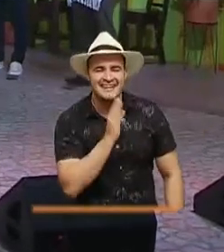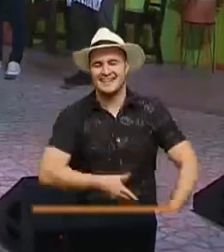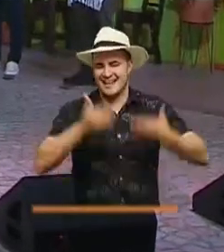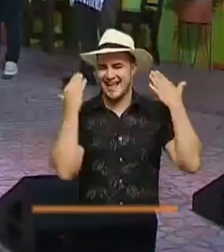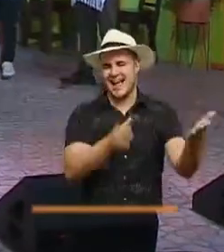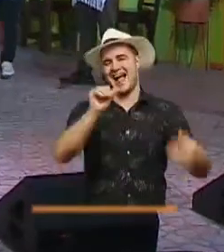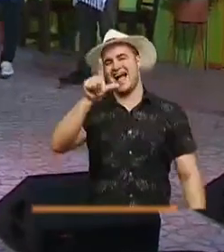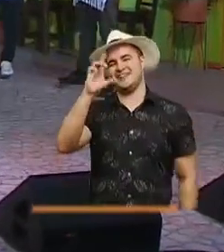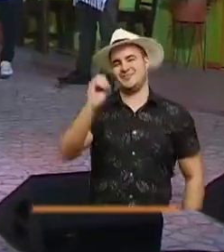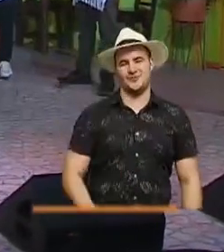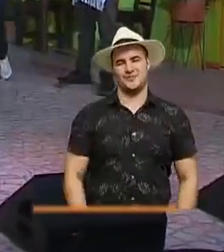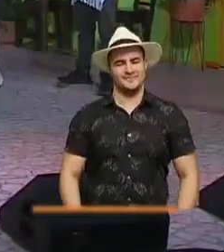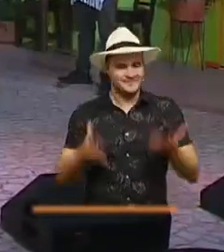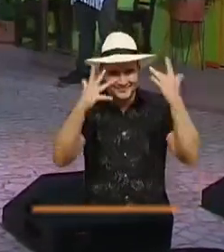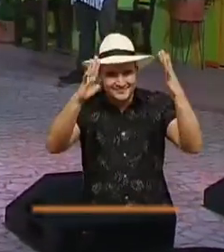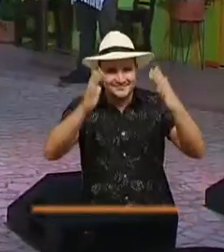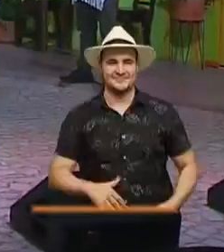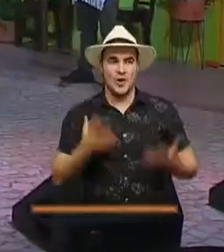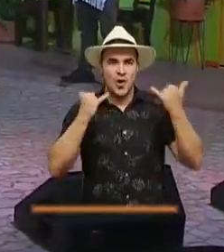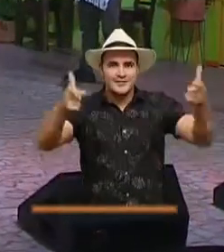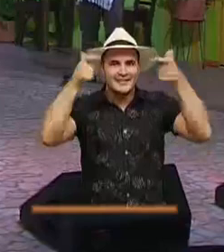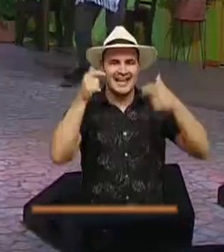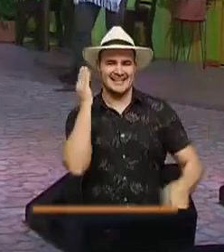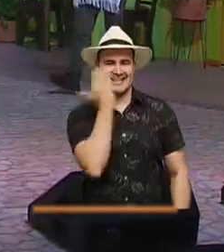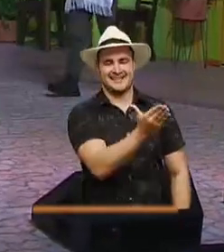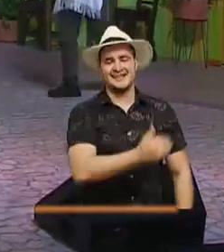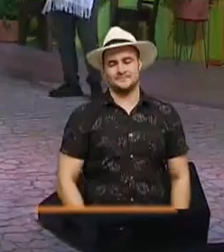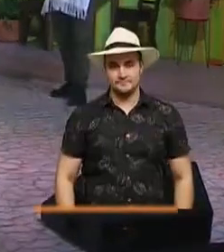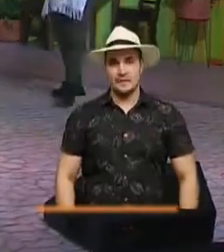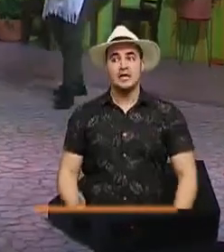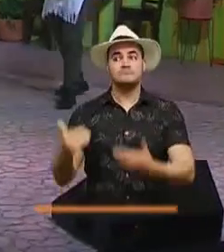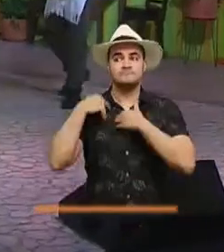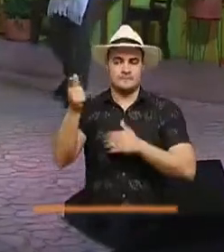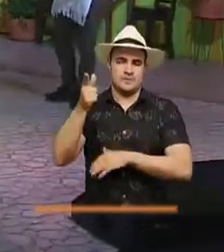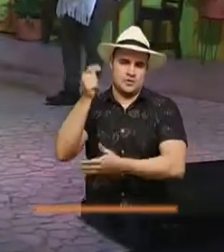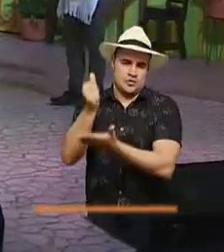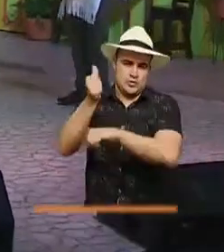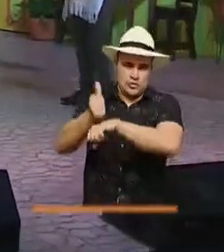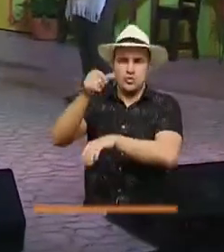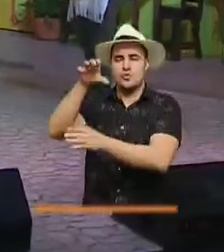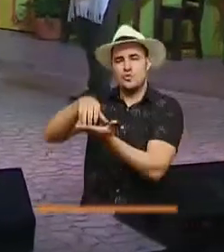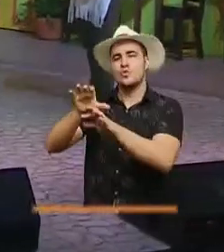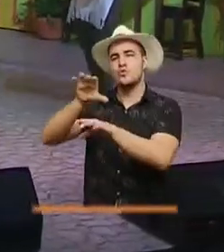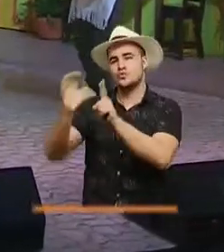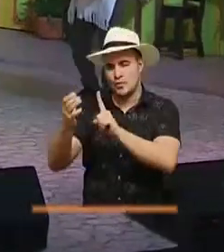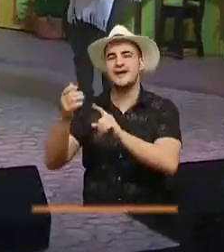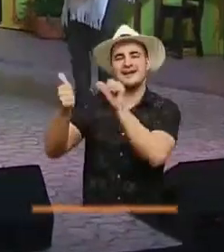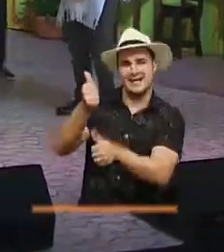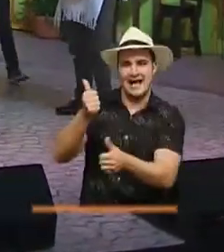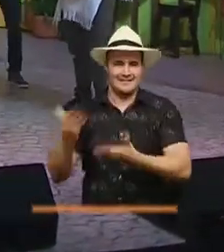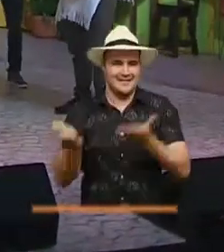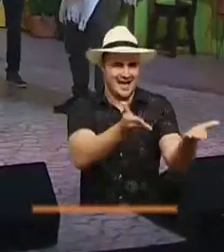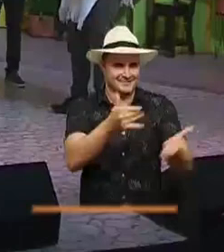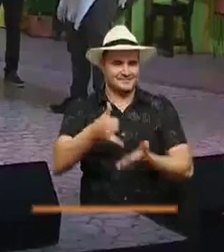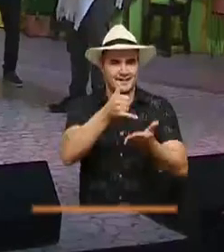Aldo. Felicitaciones para el rey de esta noche. Por aquí el subsecretario para el virrey. Y por supuesto el